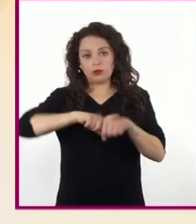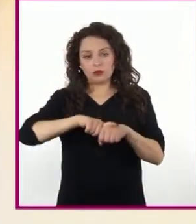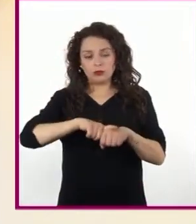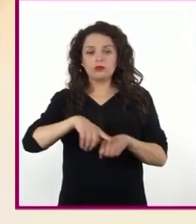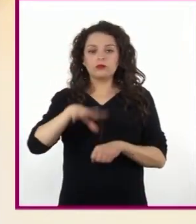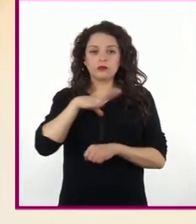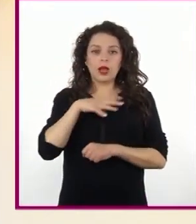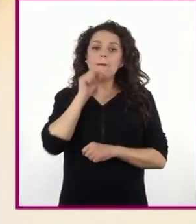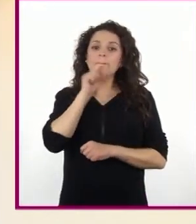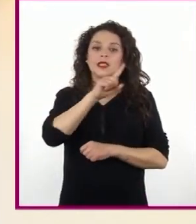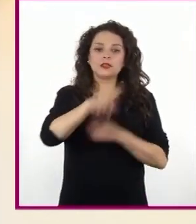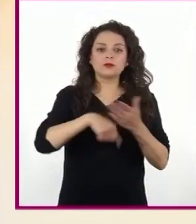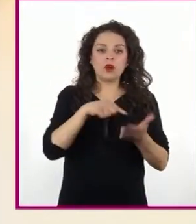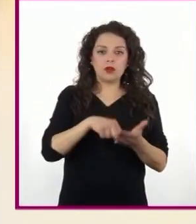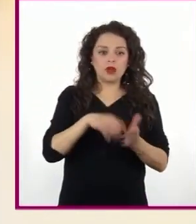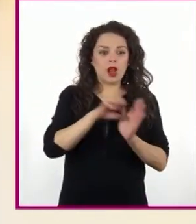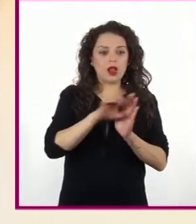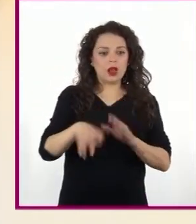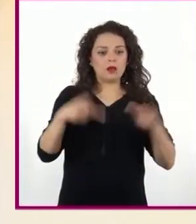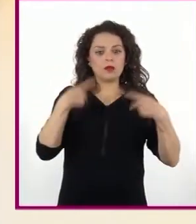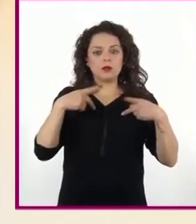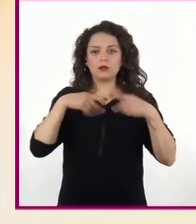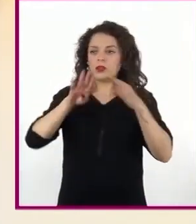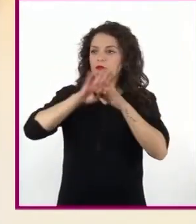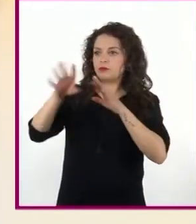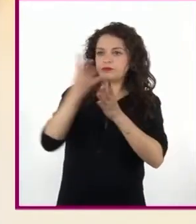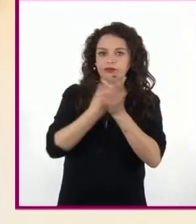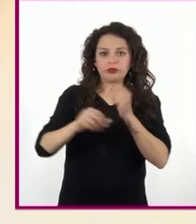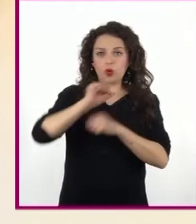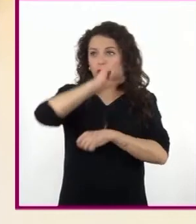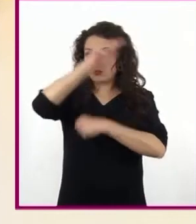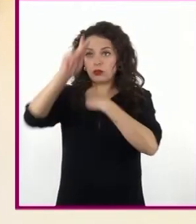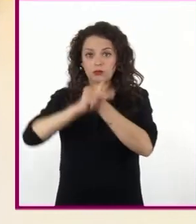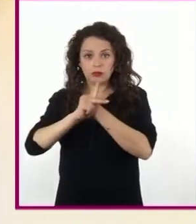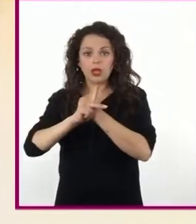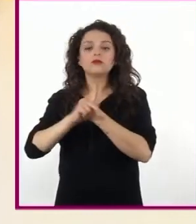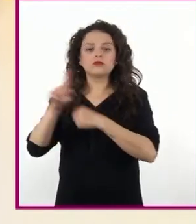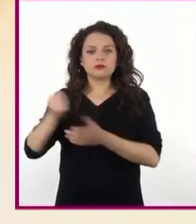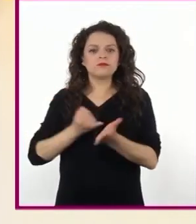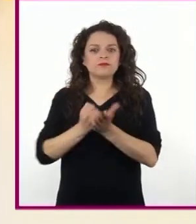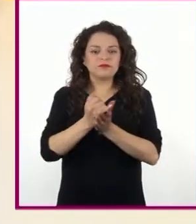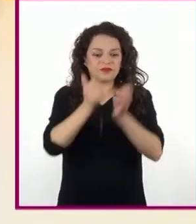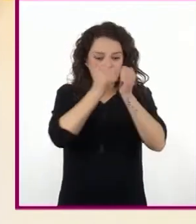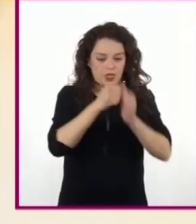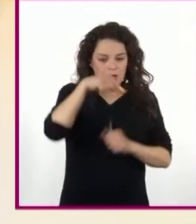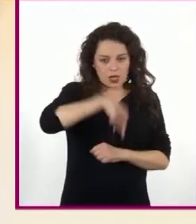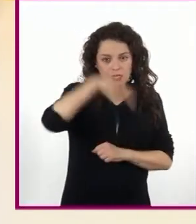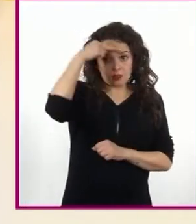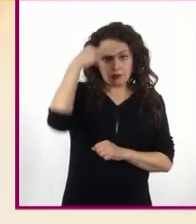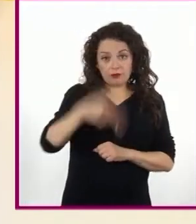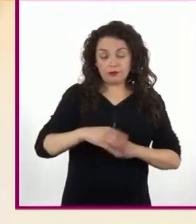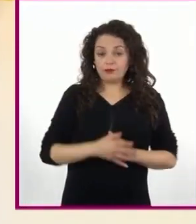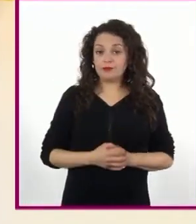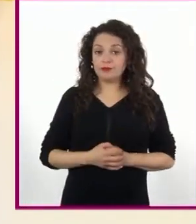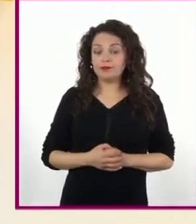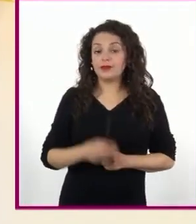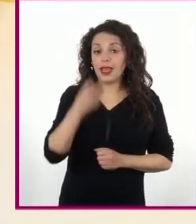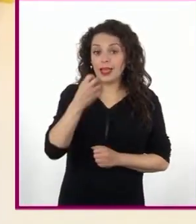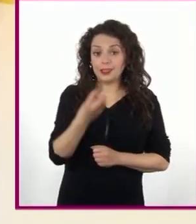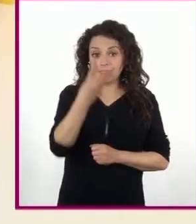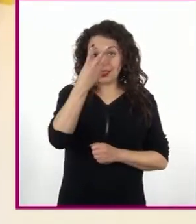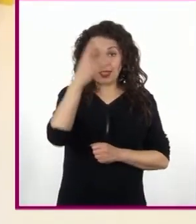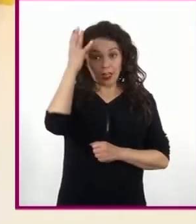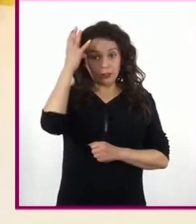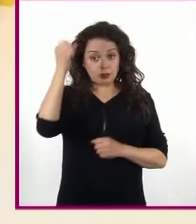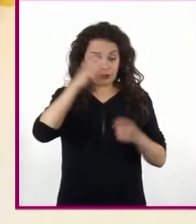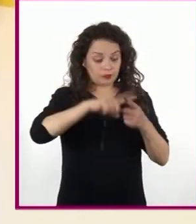Por ejemplo, personas refugiadas o migrantes de otros países que deciden quedarse en el nuestro. Es así que estos tres conceptos